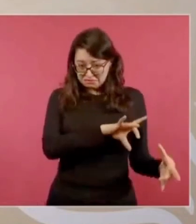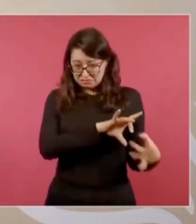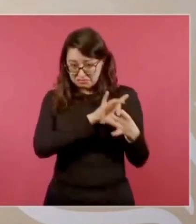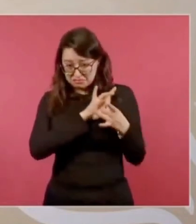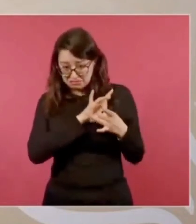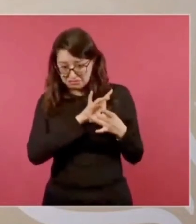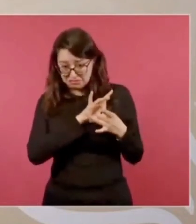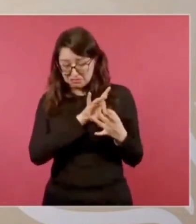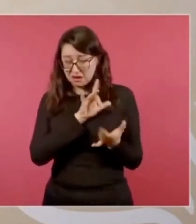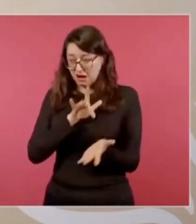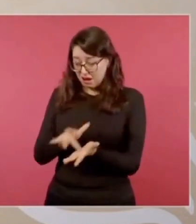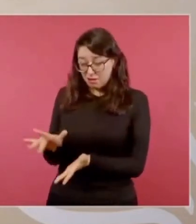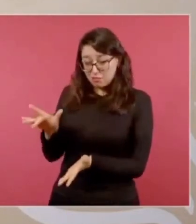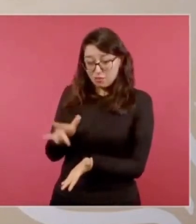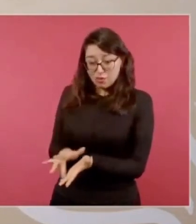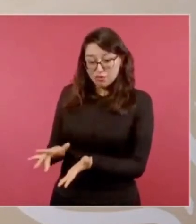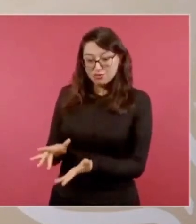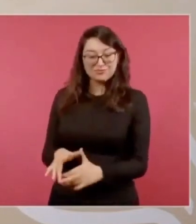Eso